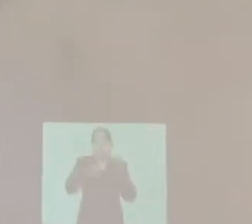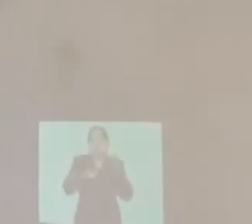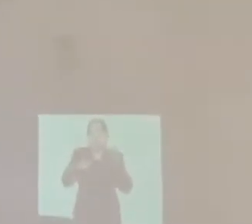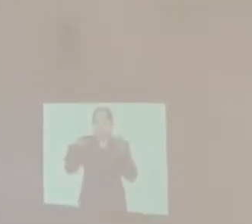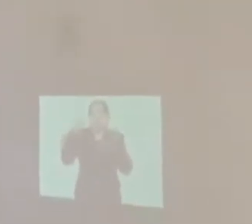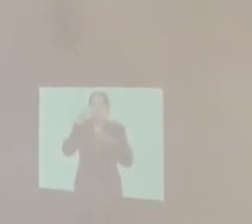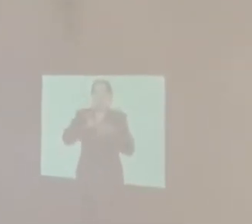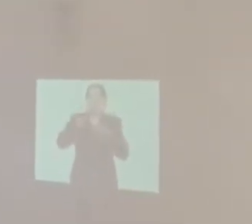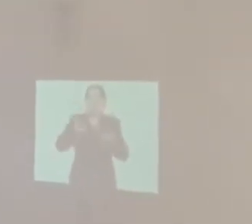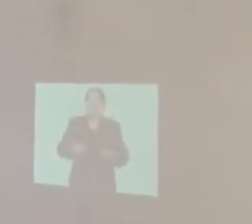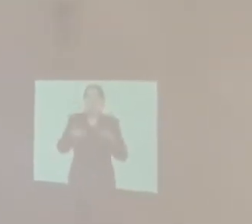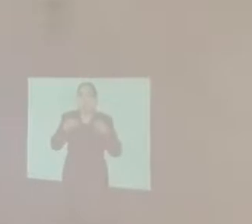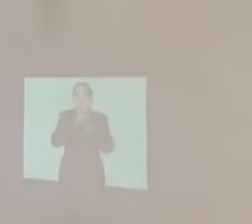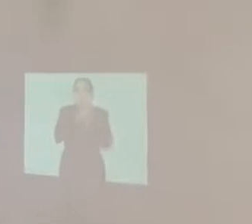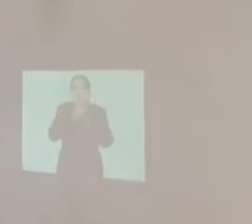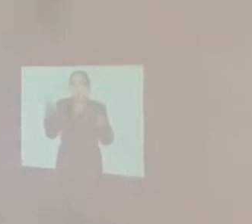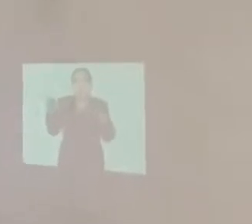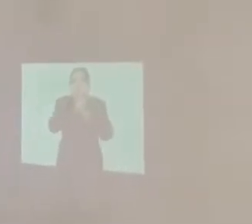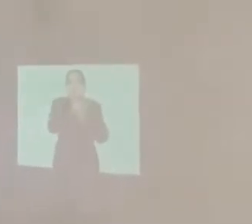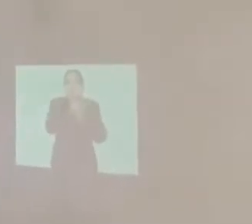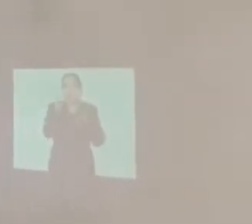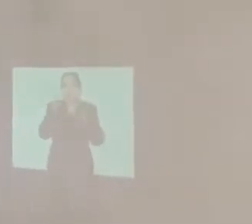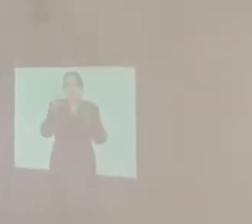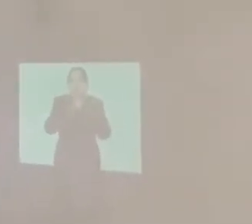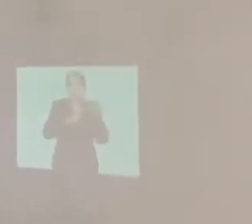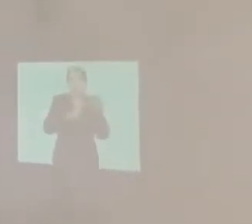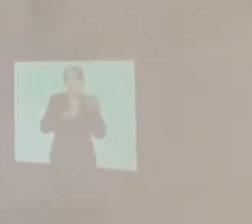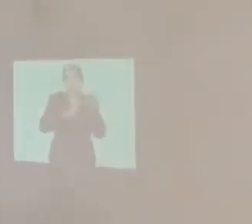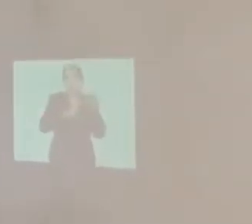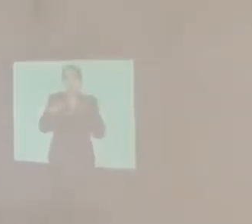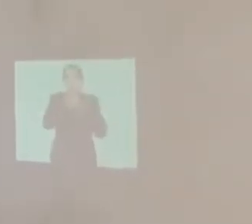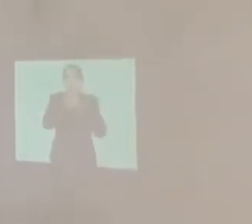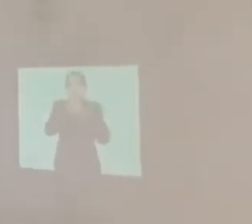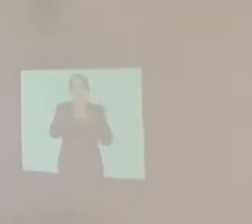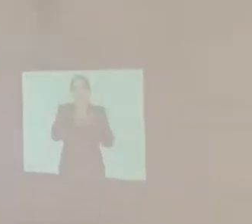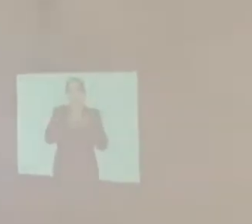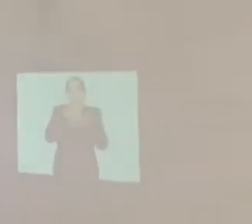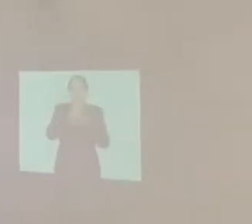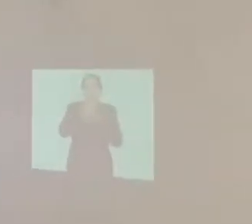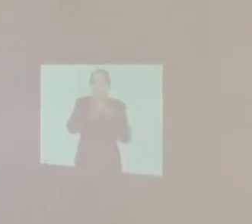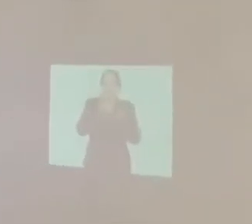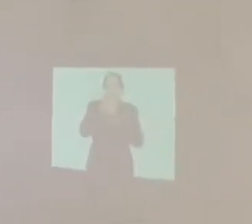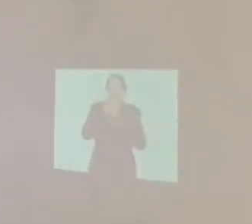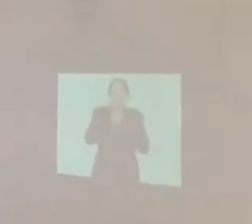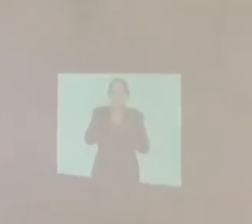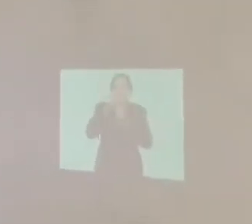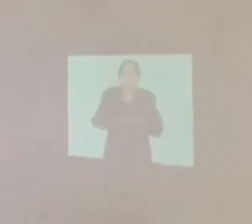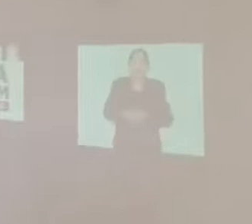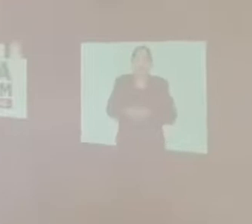ha implementado diferentes programas y acciones al fin de materializar el mandato